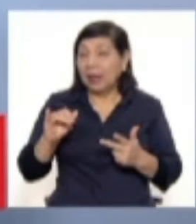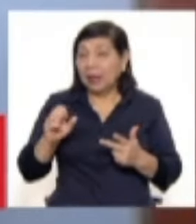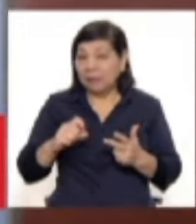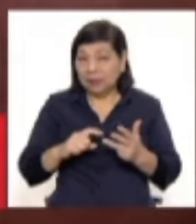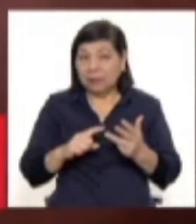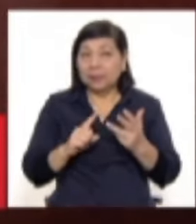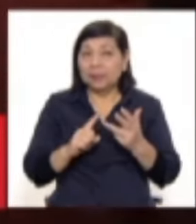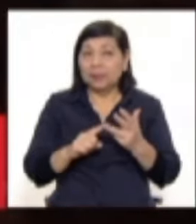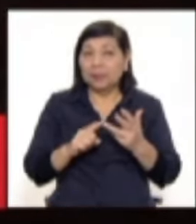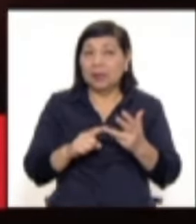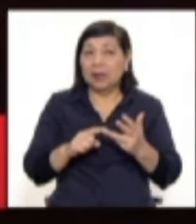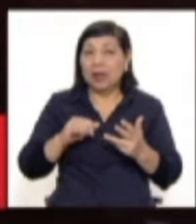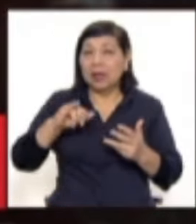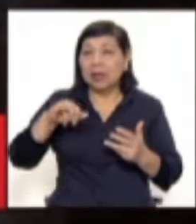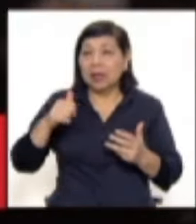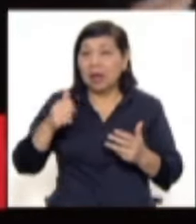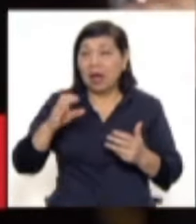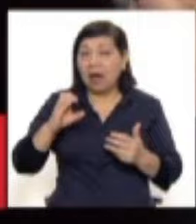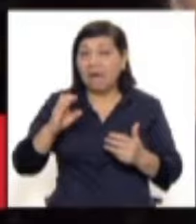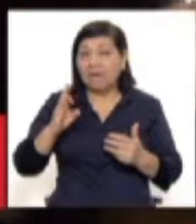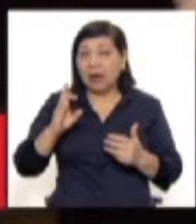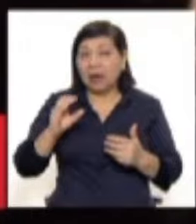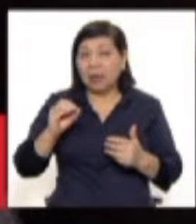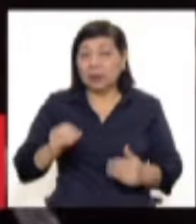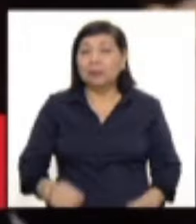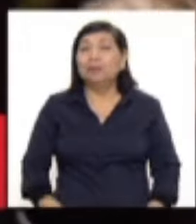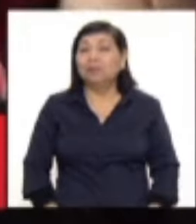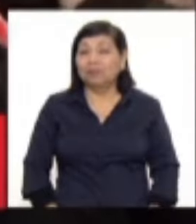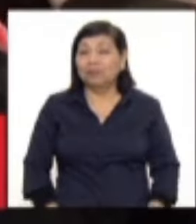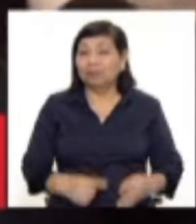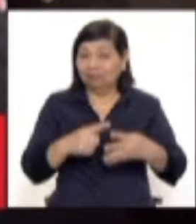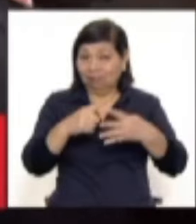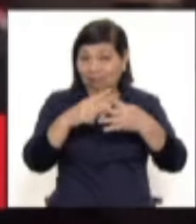Silva Ramírez y Gianfranco Aranda Ramírez.